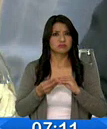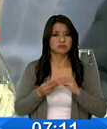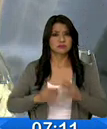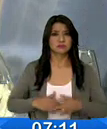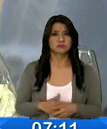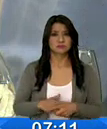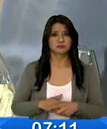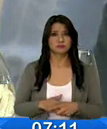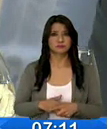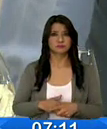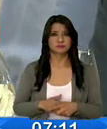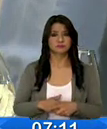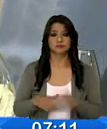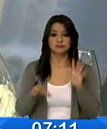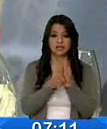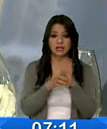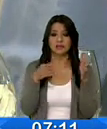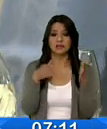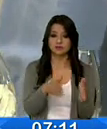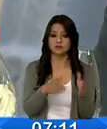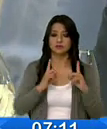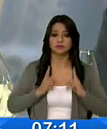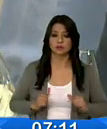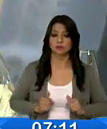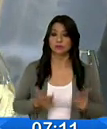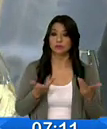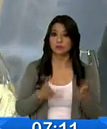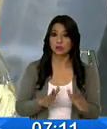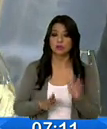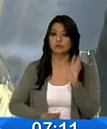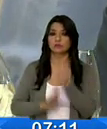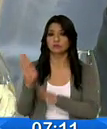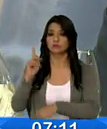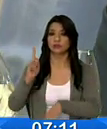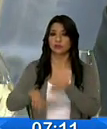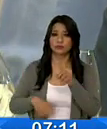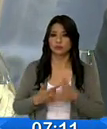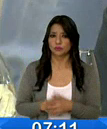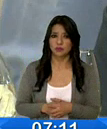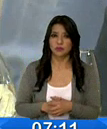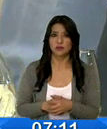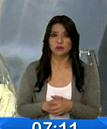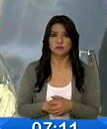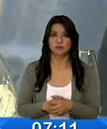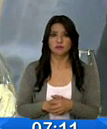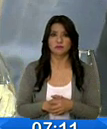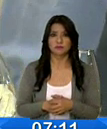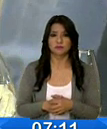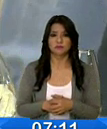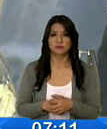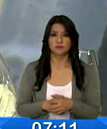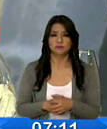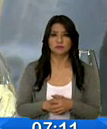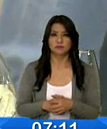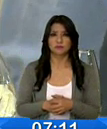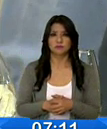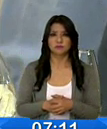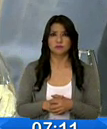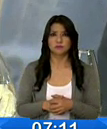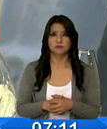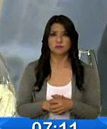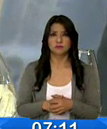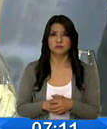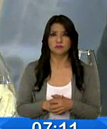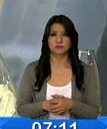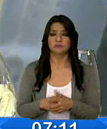Sin política, hay el riesgo de influencia de poderosos grupos de interés haciendo cabildeo